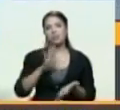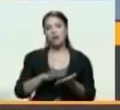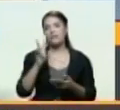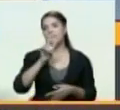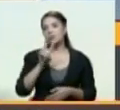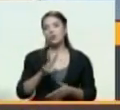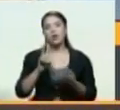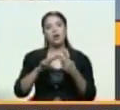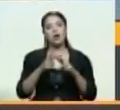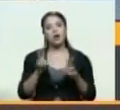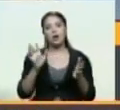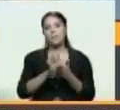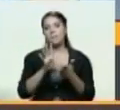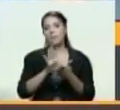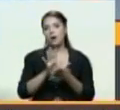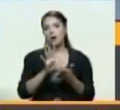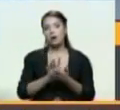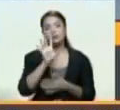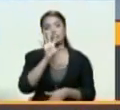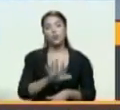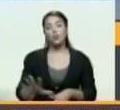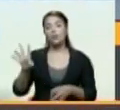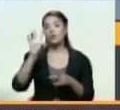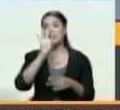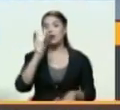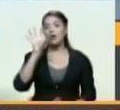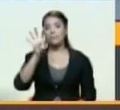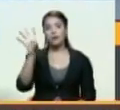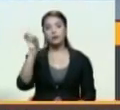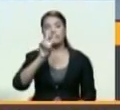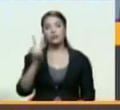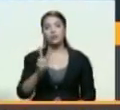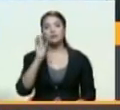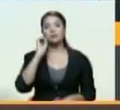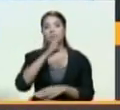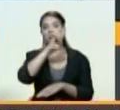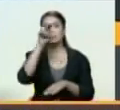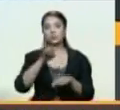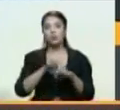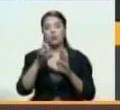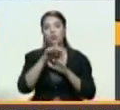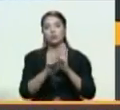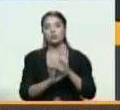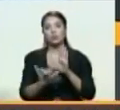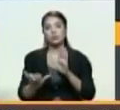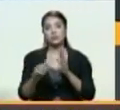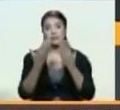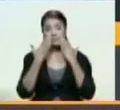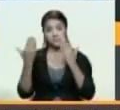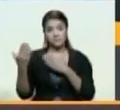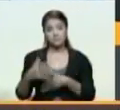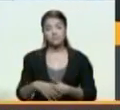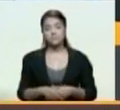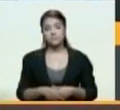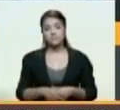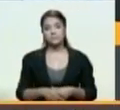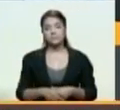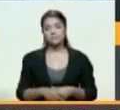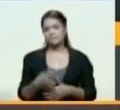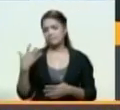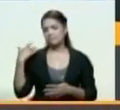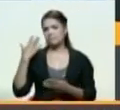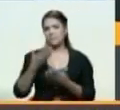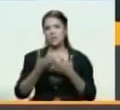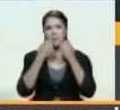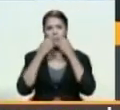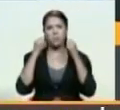que trajo a la patria venezolana la Asamblea Nacional Constituyente. Miren, las últimas